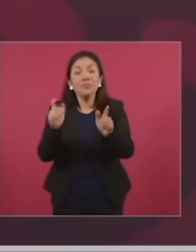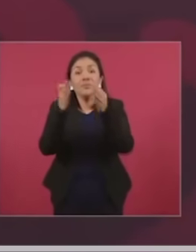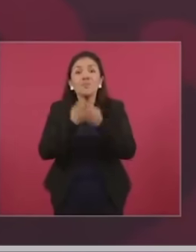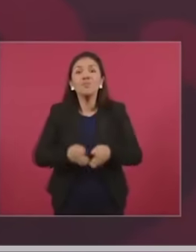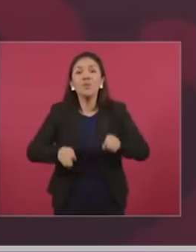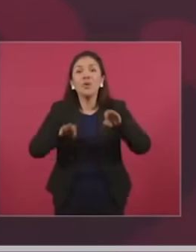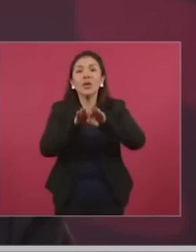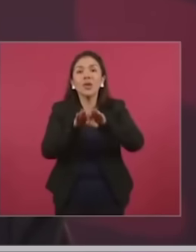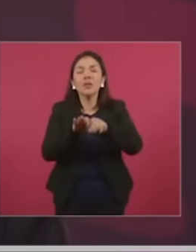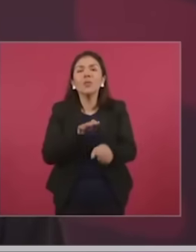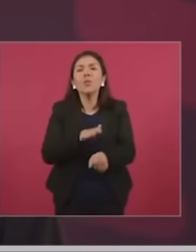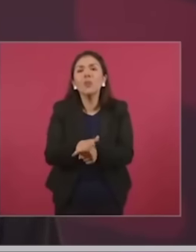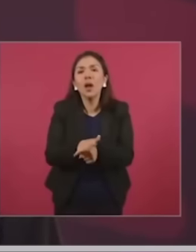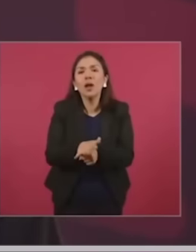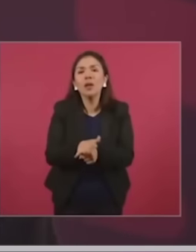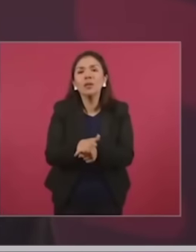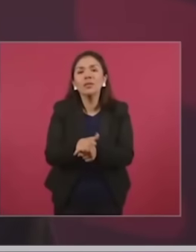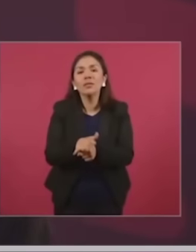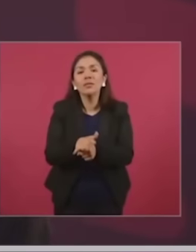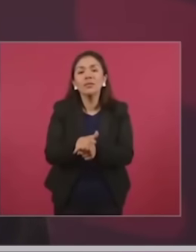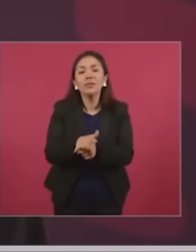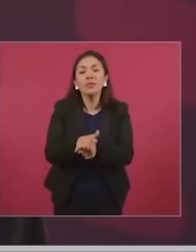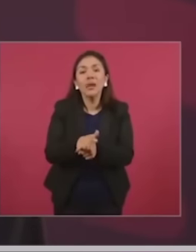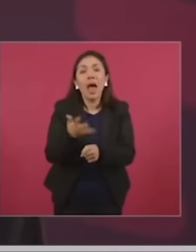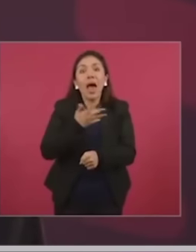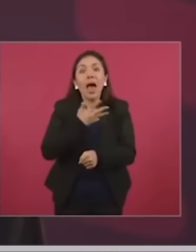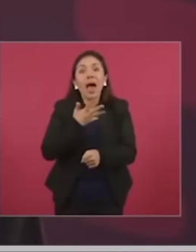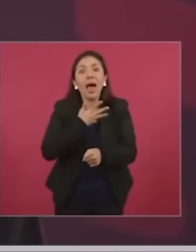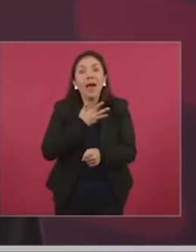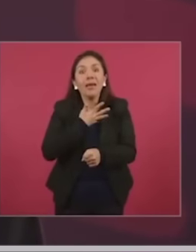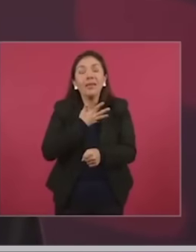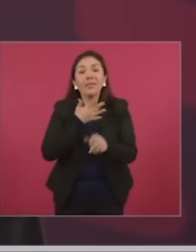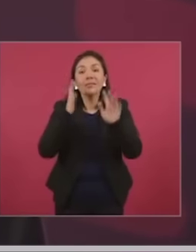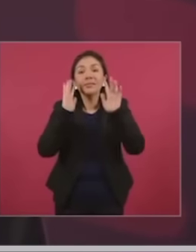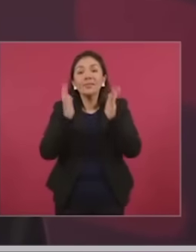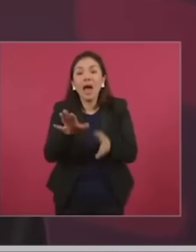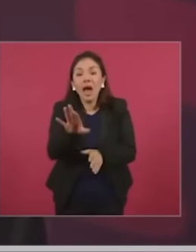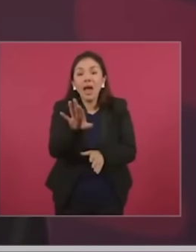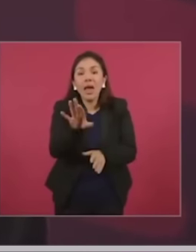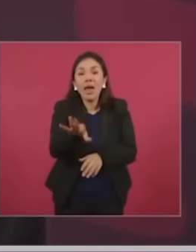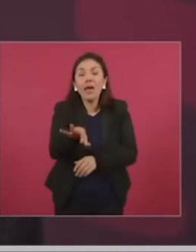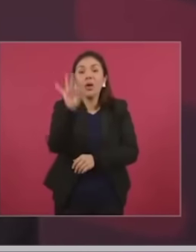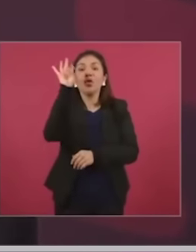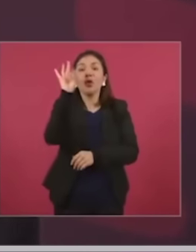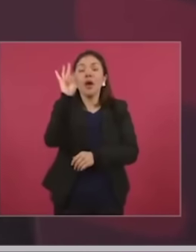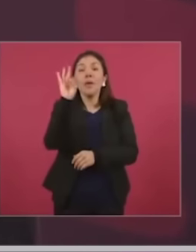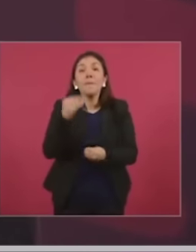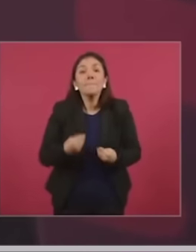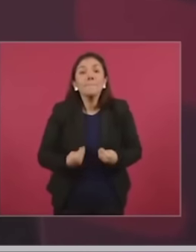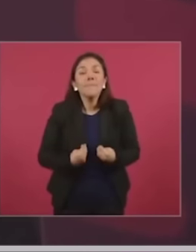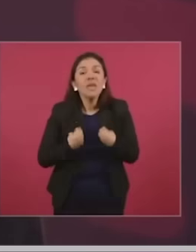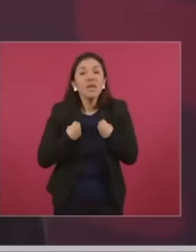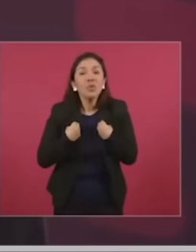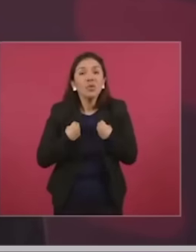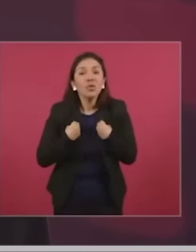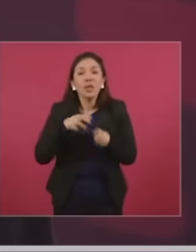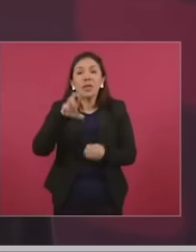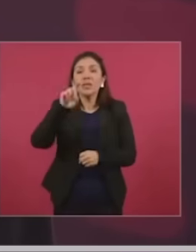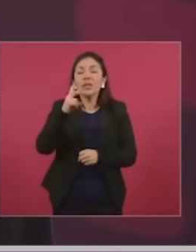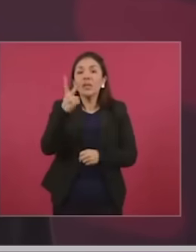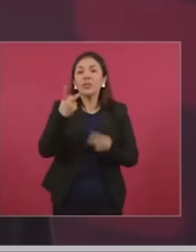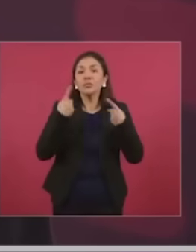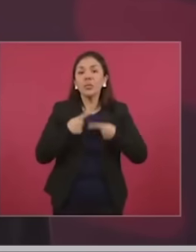celebrar es que se encontraron, ¿sí?, con vida,